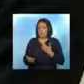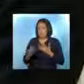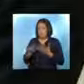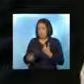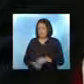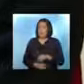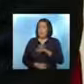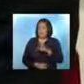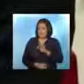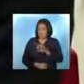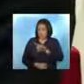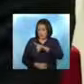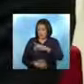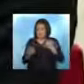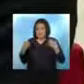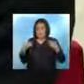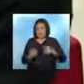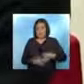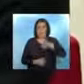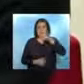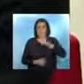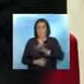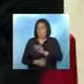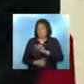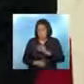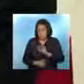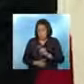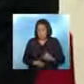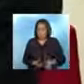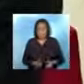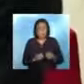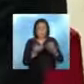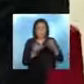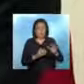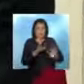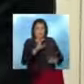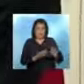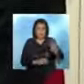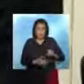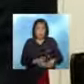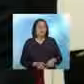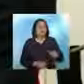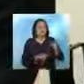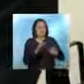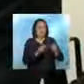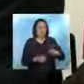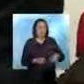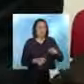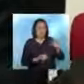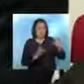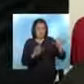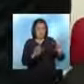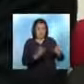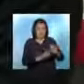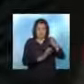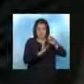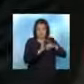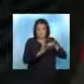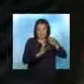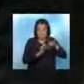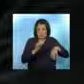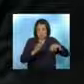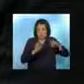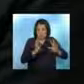Cárdenas, gerente de cumplimiento tributario de SUNAT. Estamos hablando en total de 14 personajes de la farándula. Así es, en